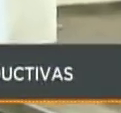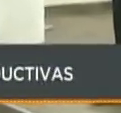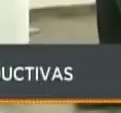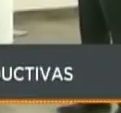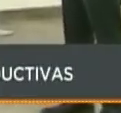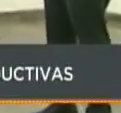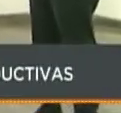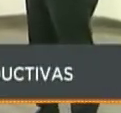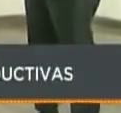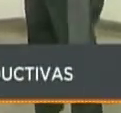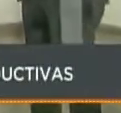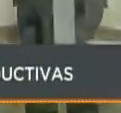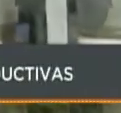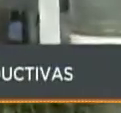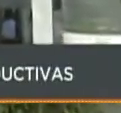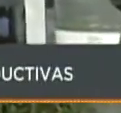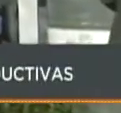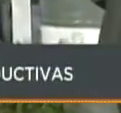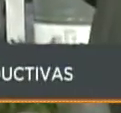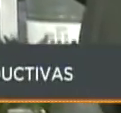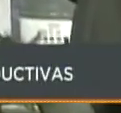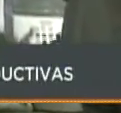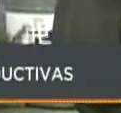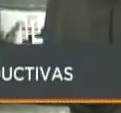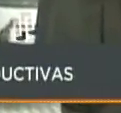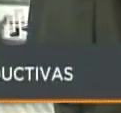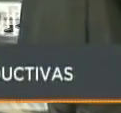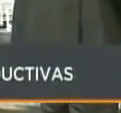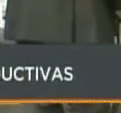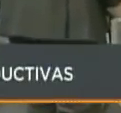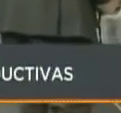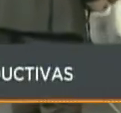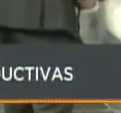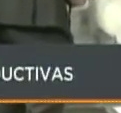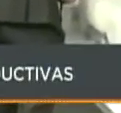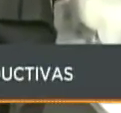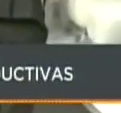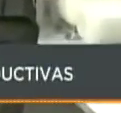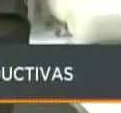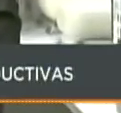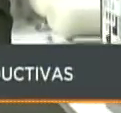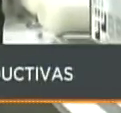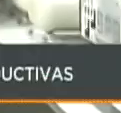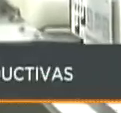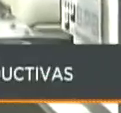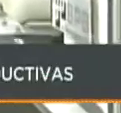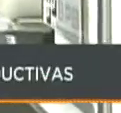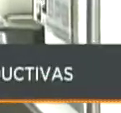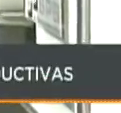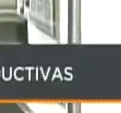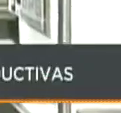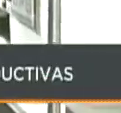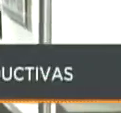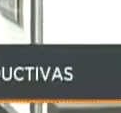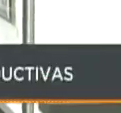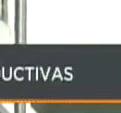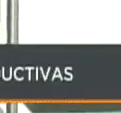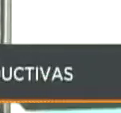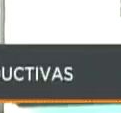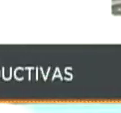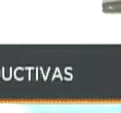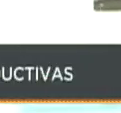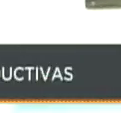muchos abriles, pero la sigo queriendo, porque sin duda comprendo, hasta comprendo mis